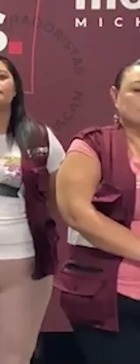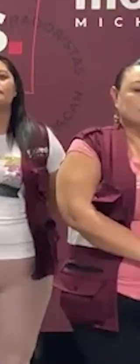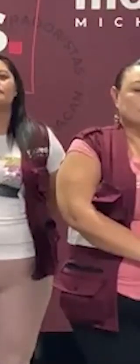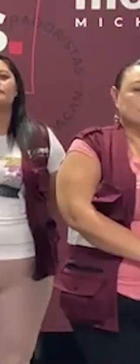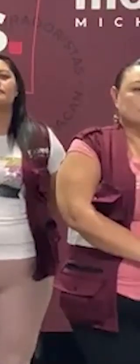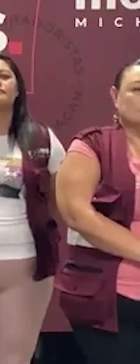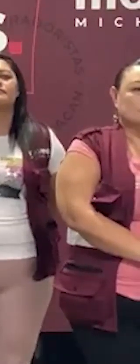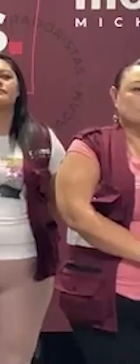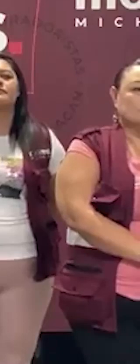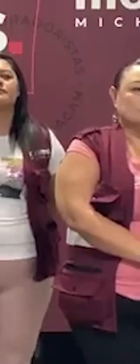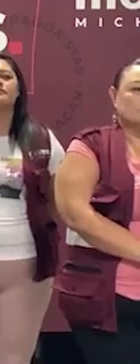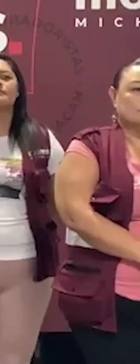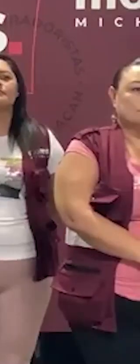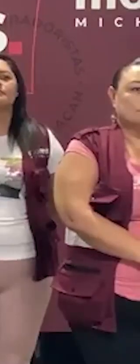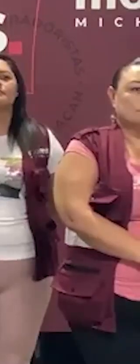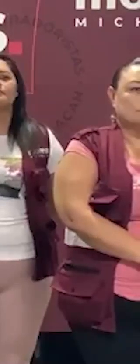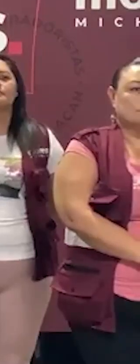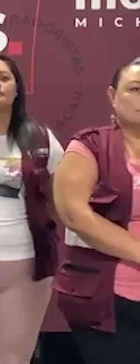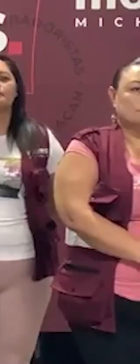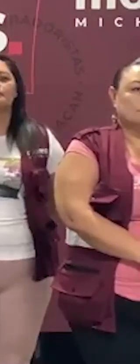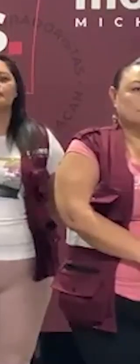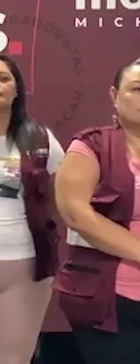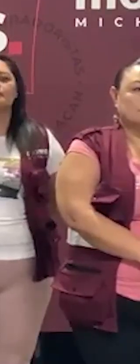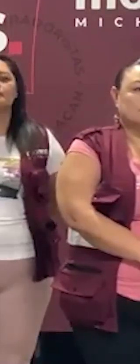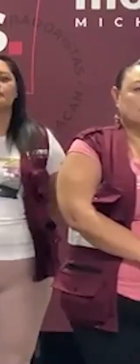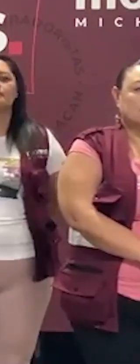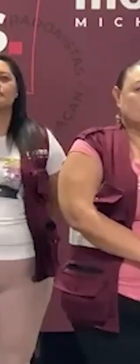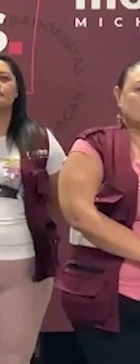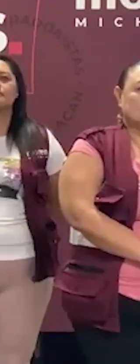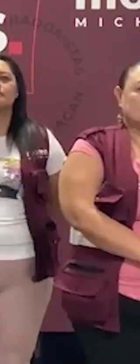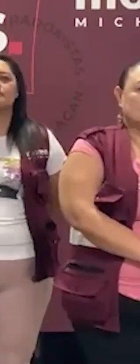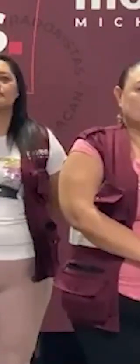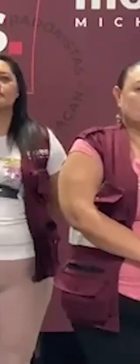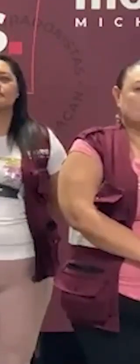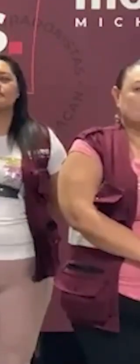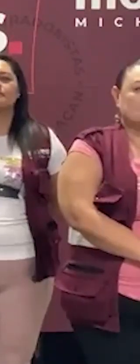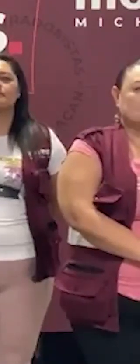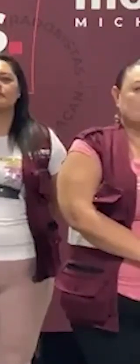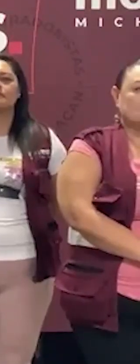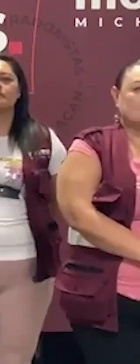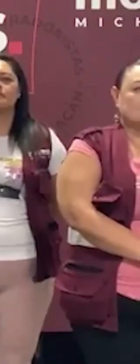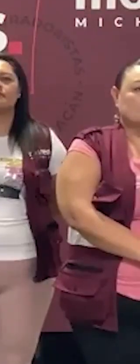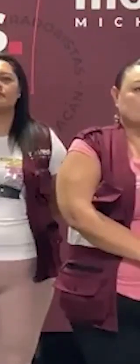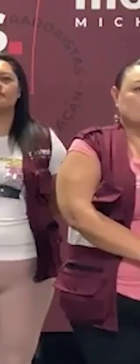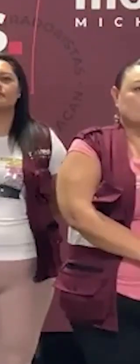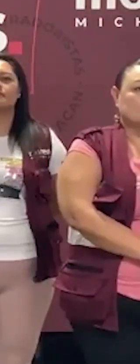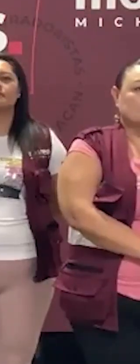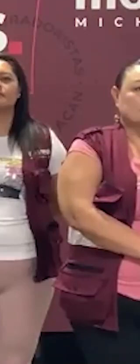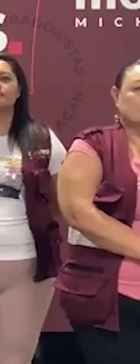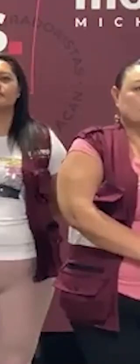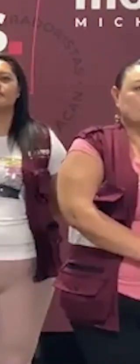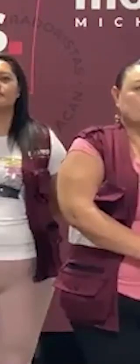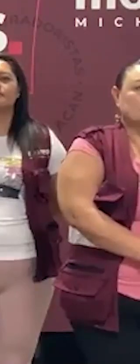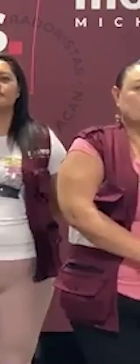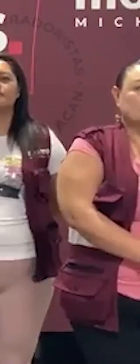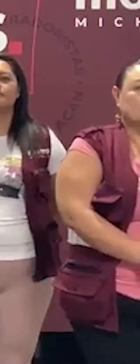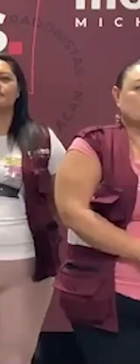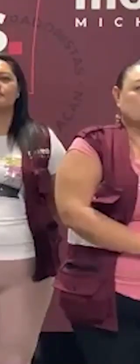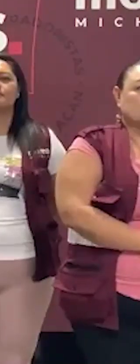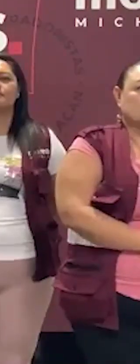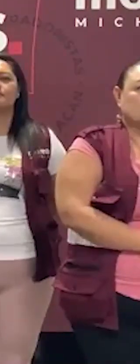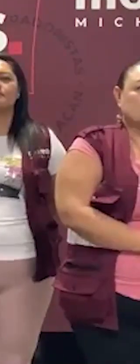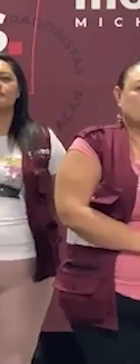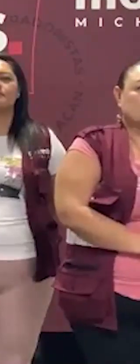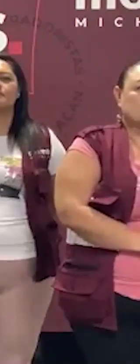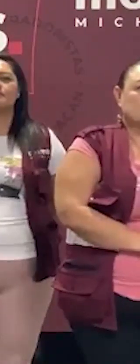Xóchitl, y bueno, nosotros estamos viviendo nuestro proceso en unidad. Allá, bueno, pues ya